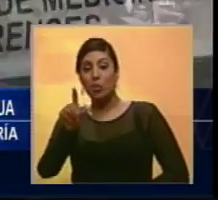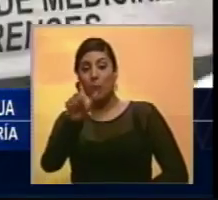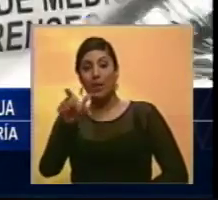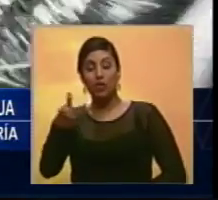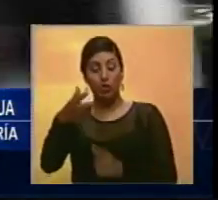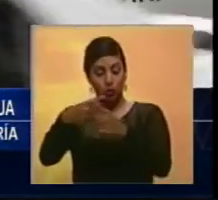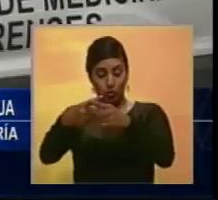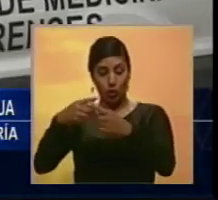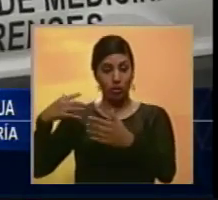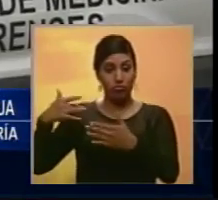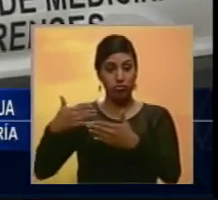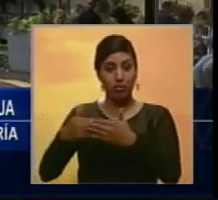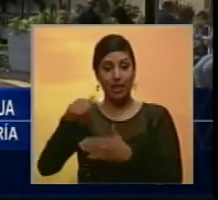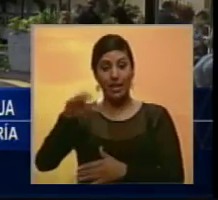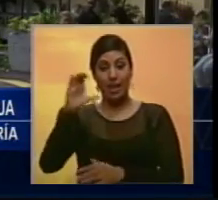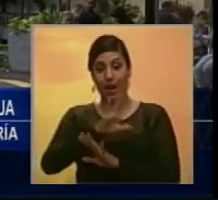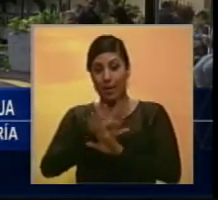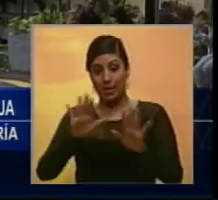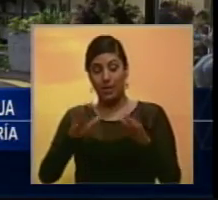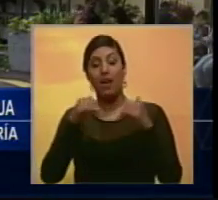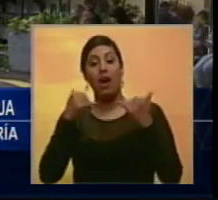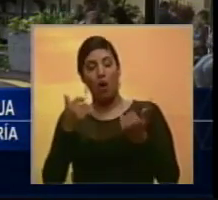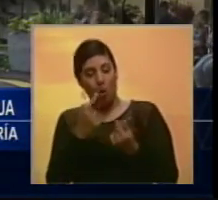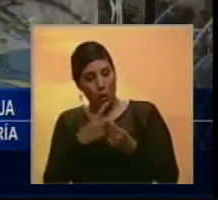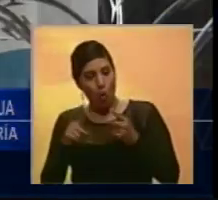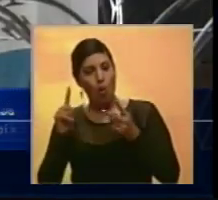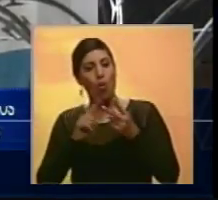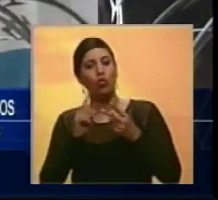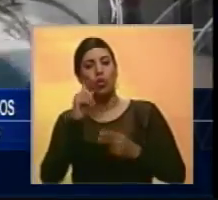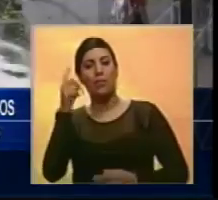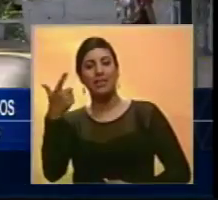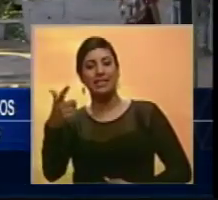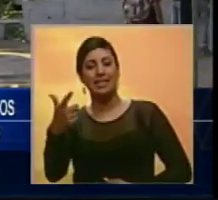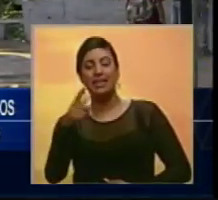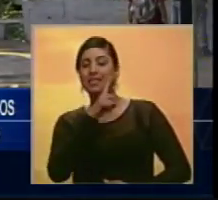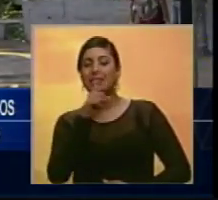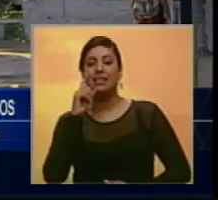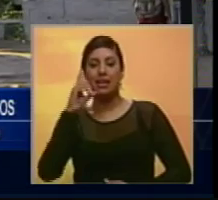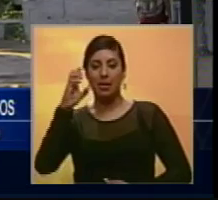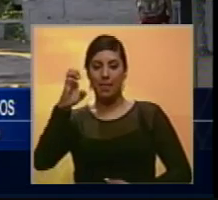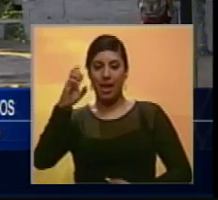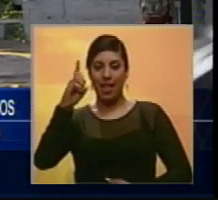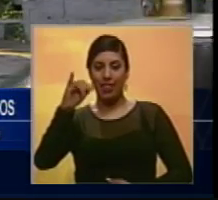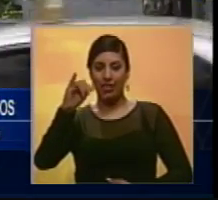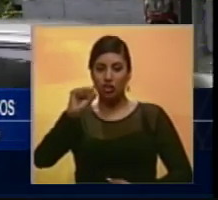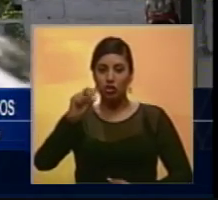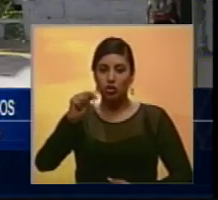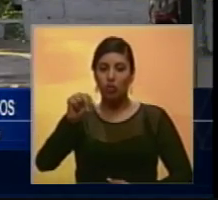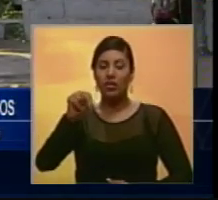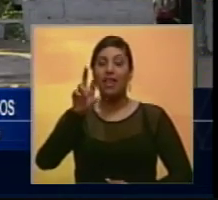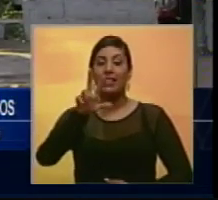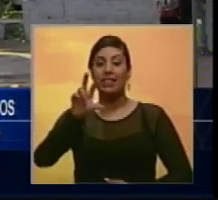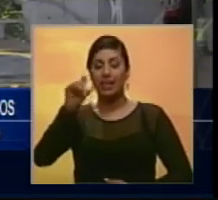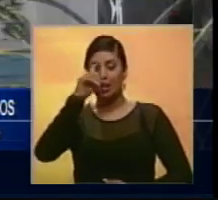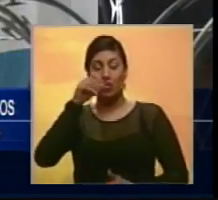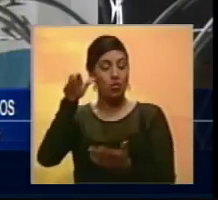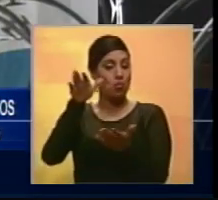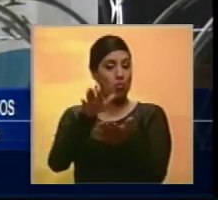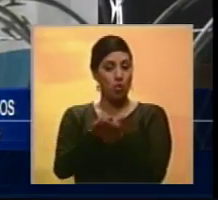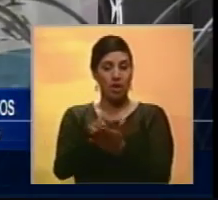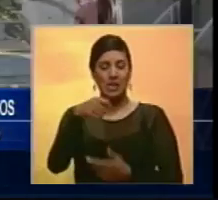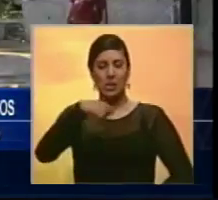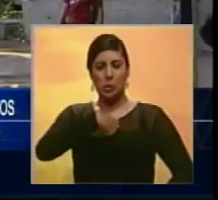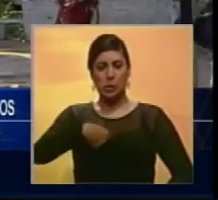funcionarios asesinados en la Gran Caracas. En otro caso, un taxista identificado como Edison Figueroa, de 30 años, fue hallado sin vida con